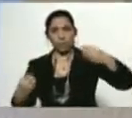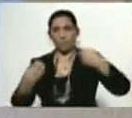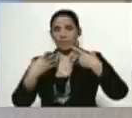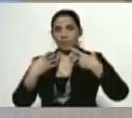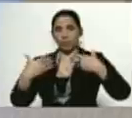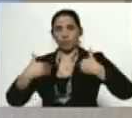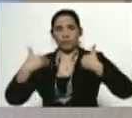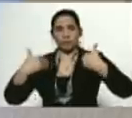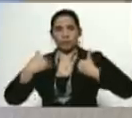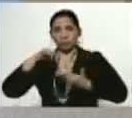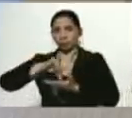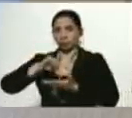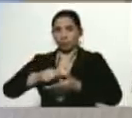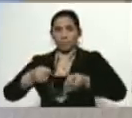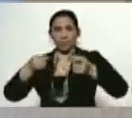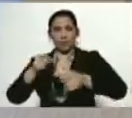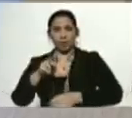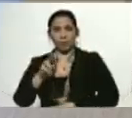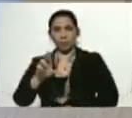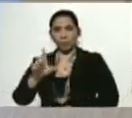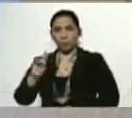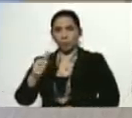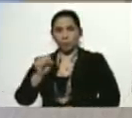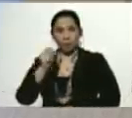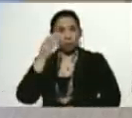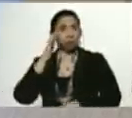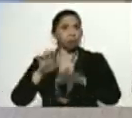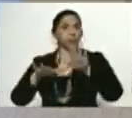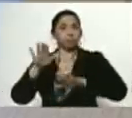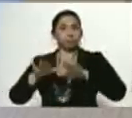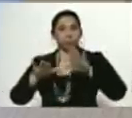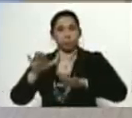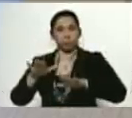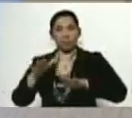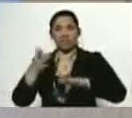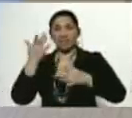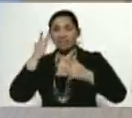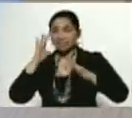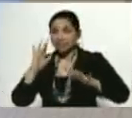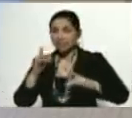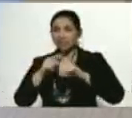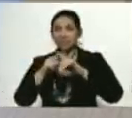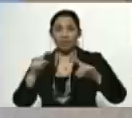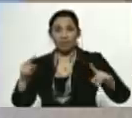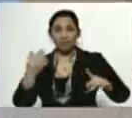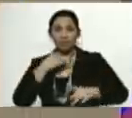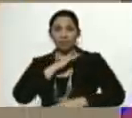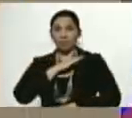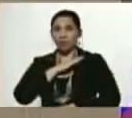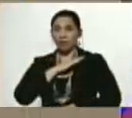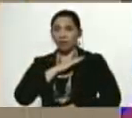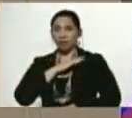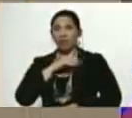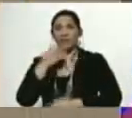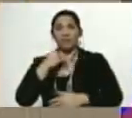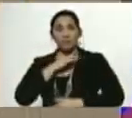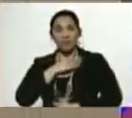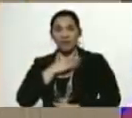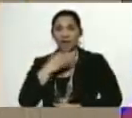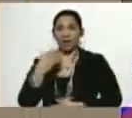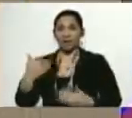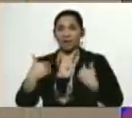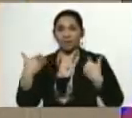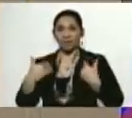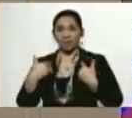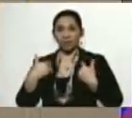al foco del mercado de las pulgas, porque muy probablemente sea una cepa de virus diferente a la cepa que está afectando al resto de